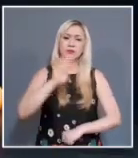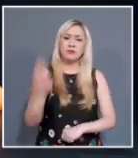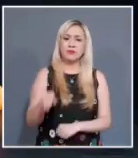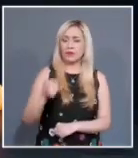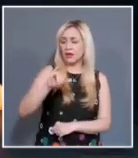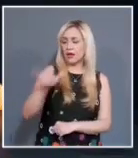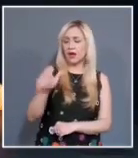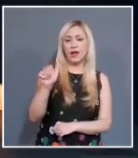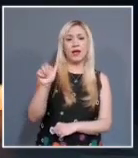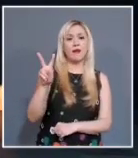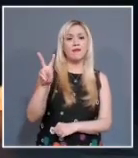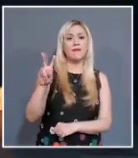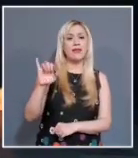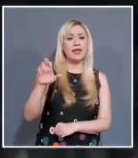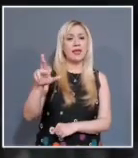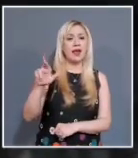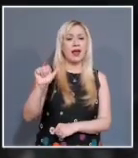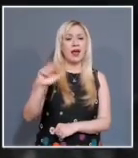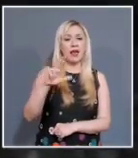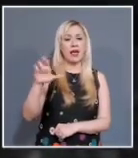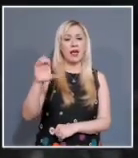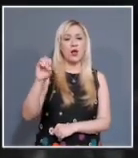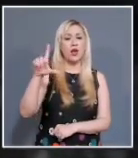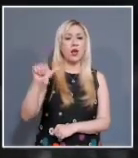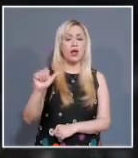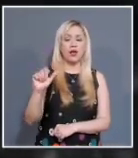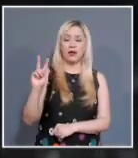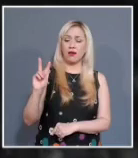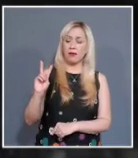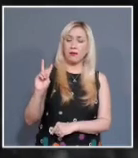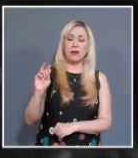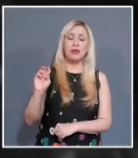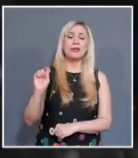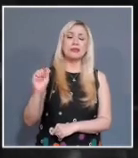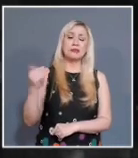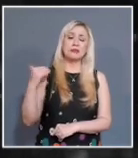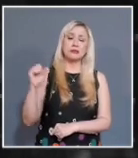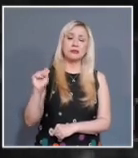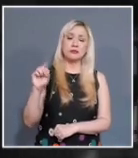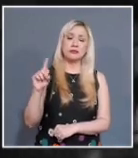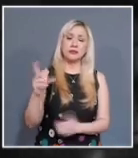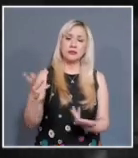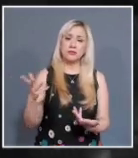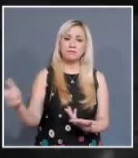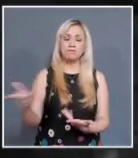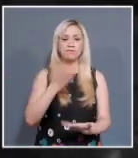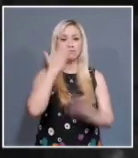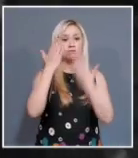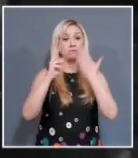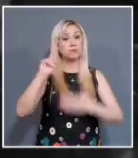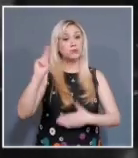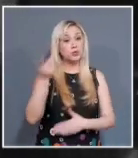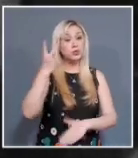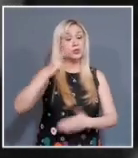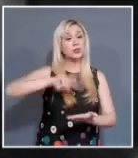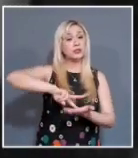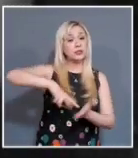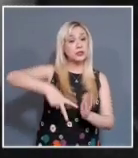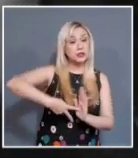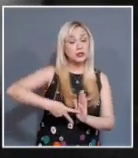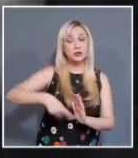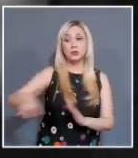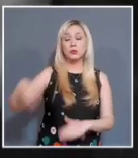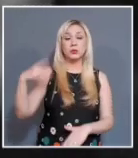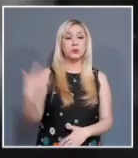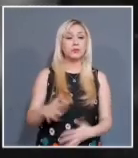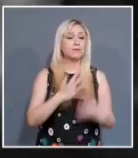López, ocurrido este fin de semana. Egresado del Instituto Politécnico Nacional, ingeniero de profesión, era un apasionado del